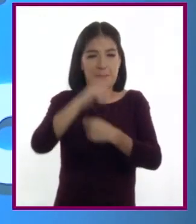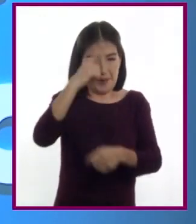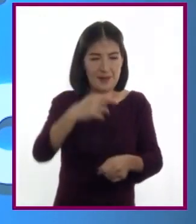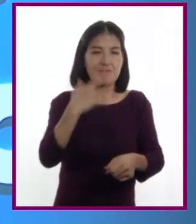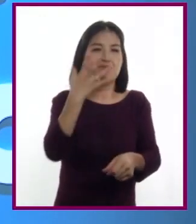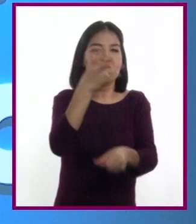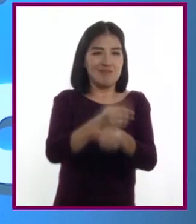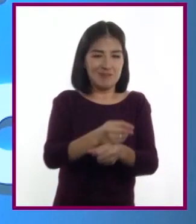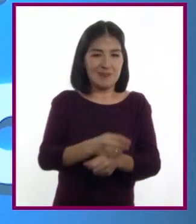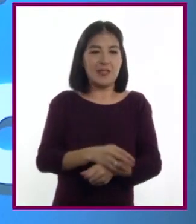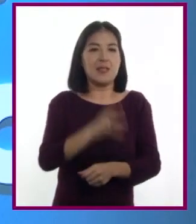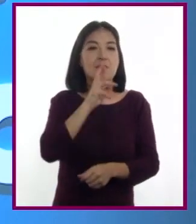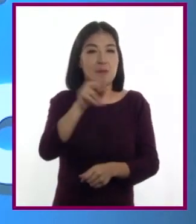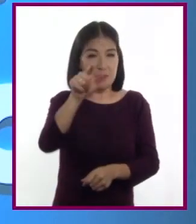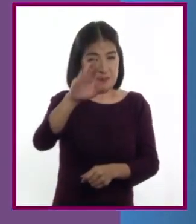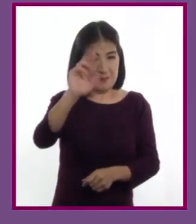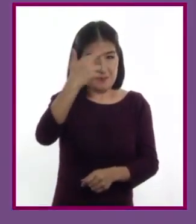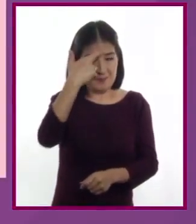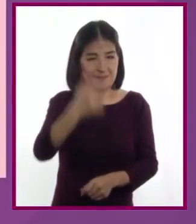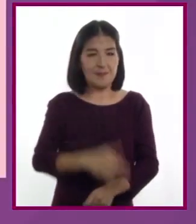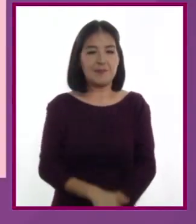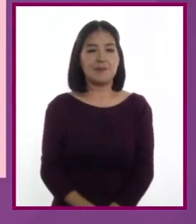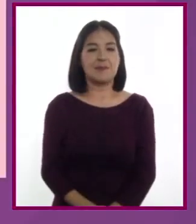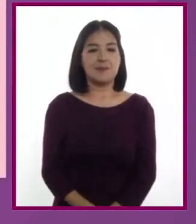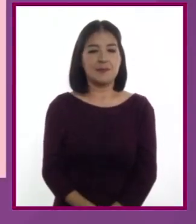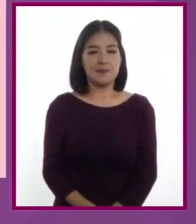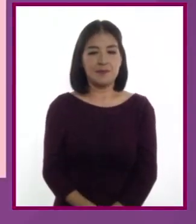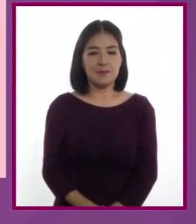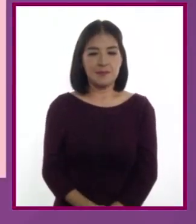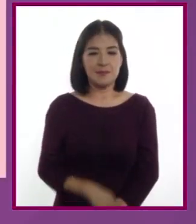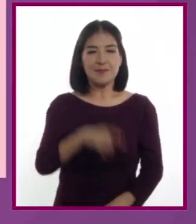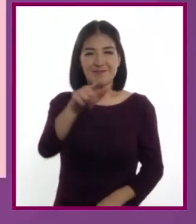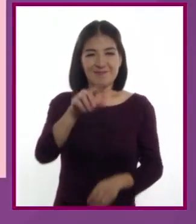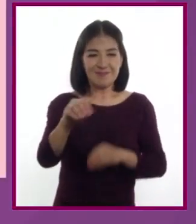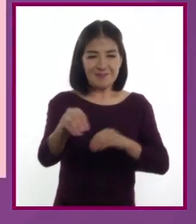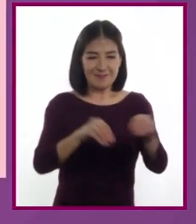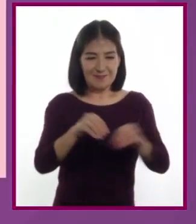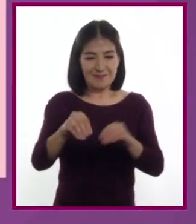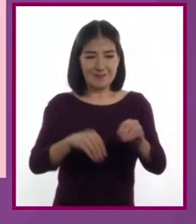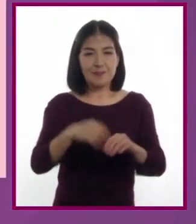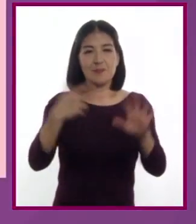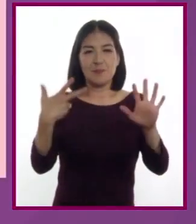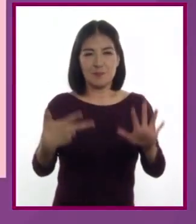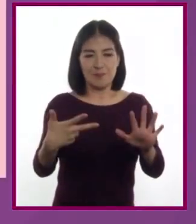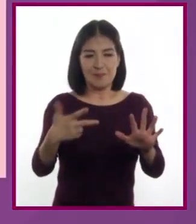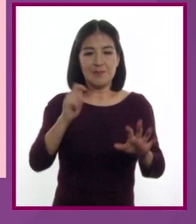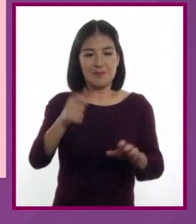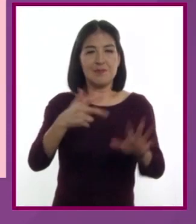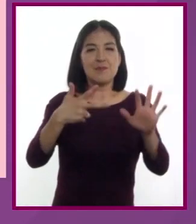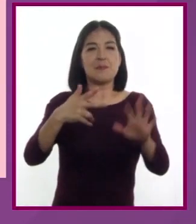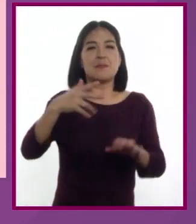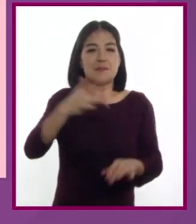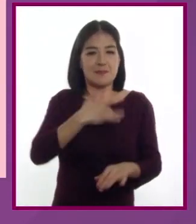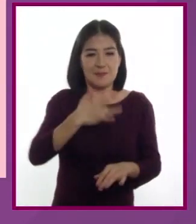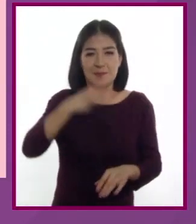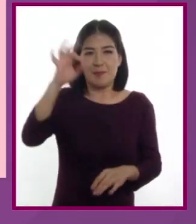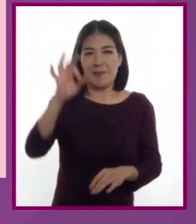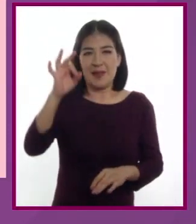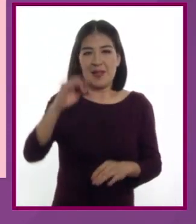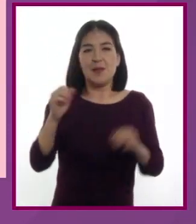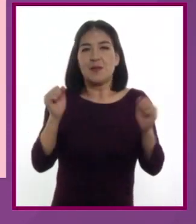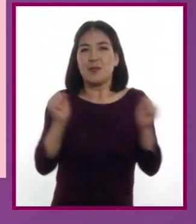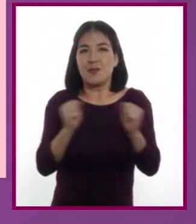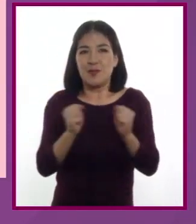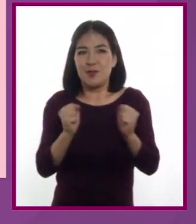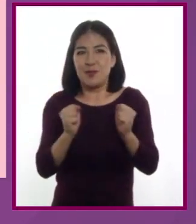móvil. ¿Lo recuerdan? El móvil se coloca en 8 grados Celsius porque es la temperatura inicial